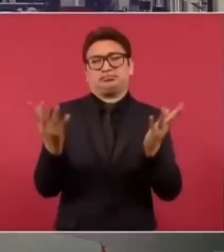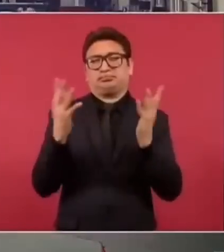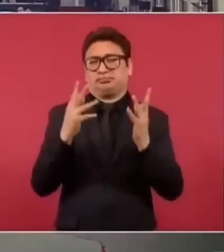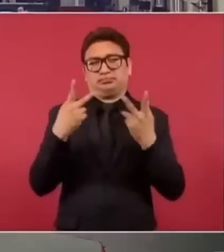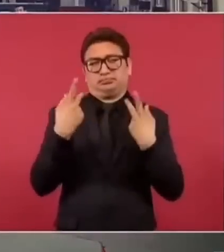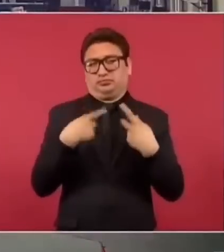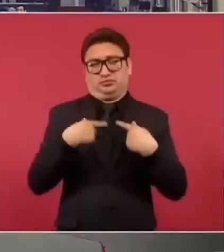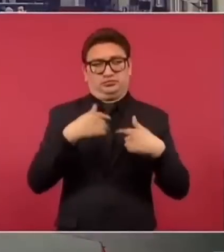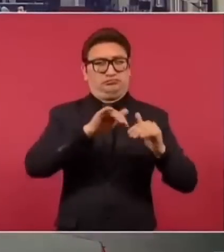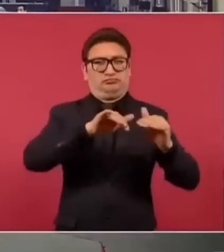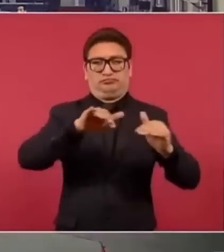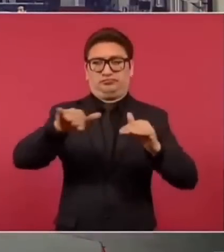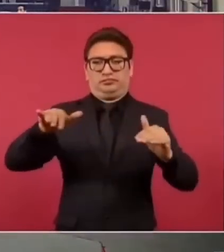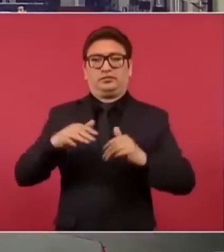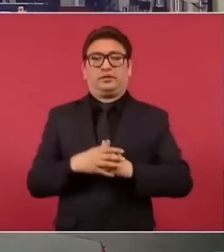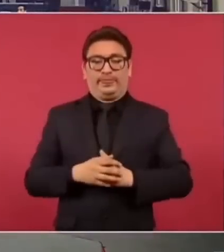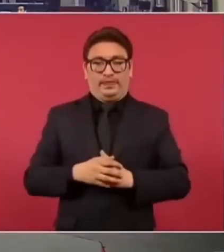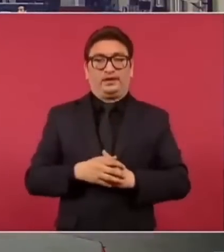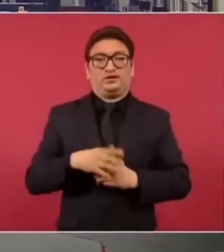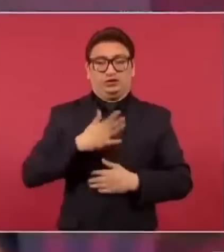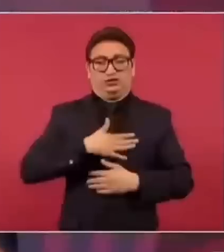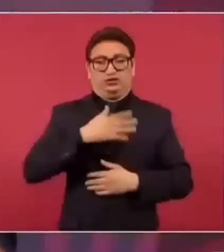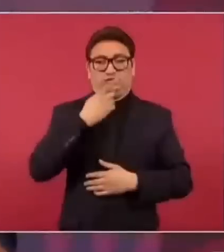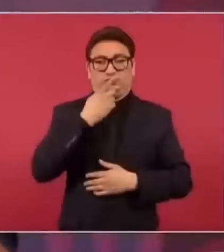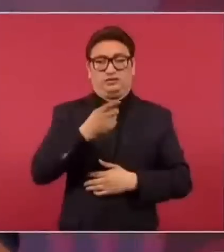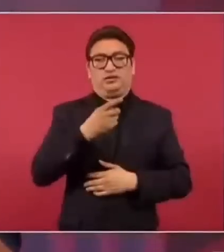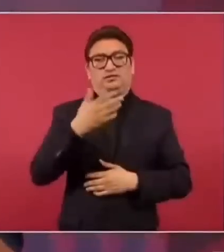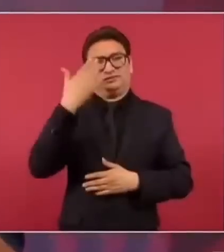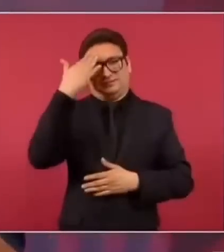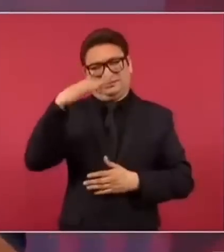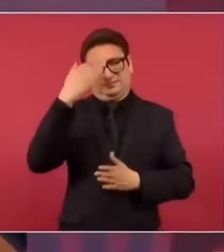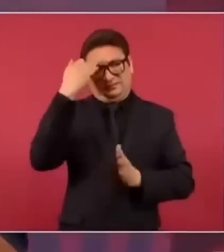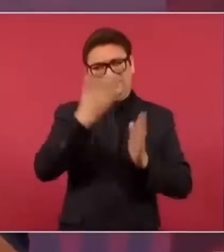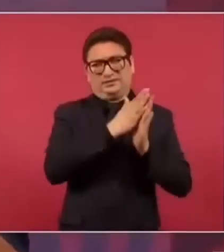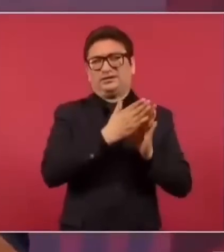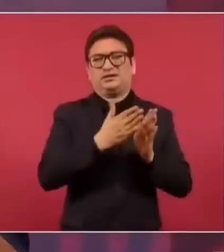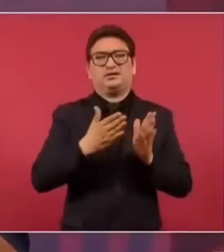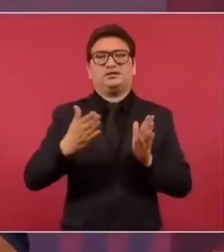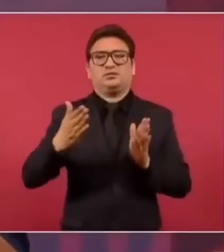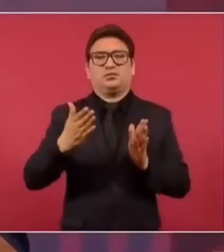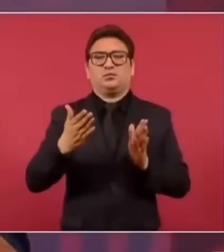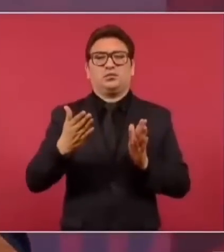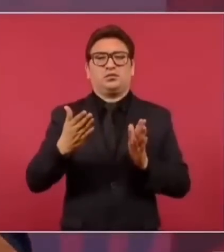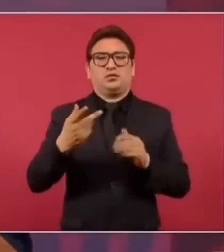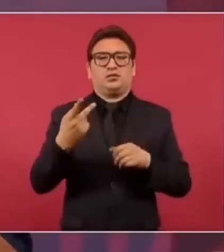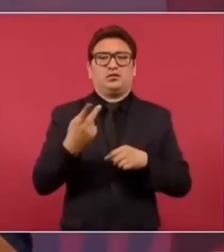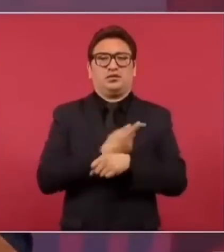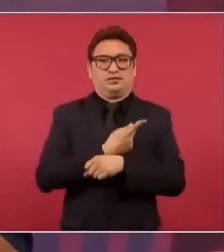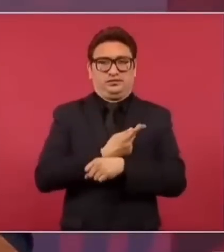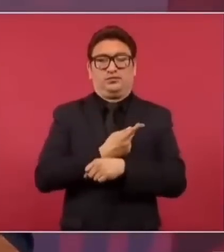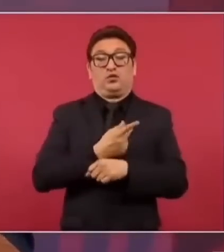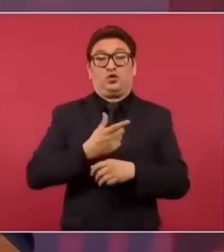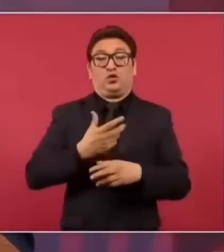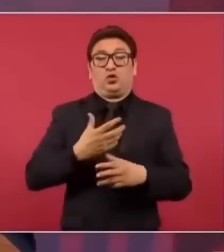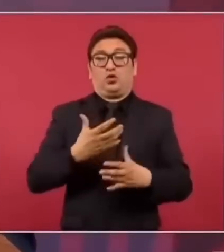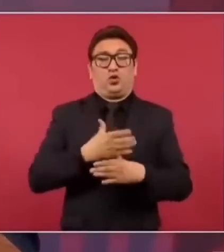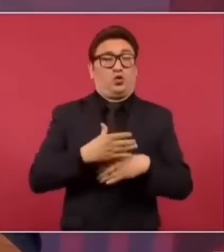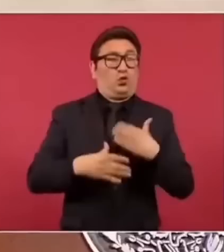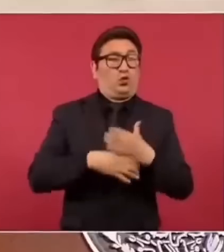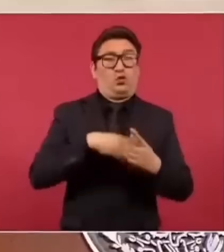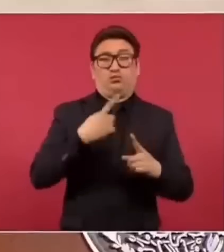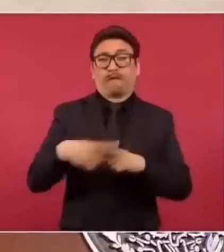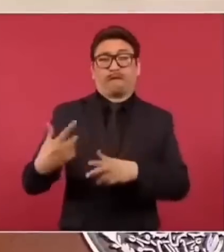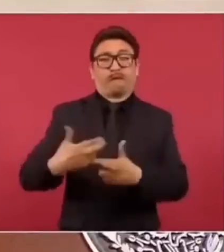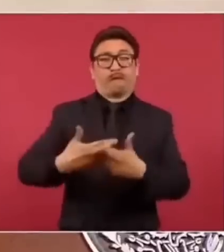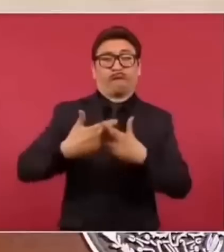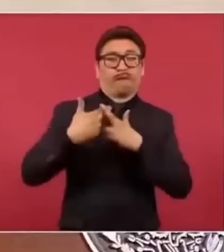oficialía mayor, eran los tiempos de las vacas gordas, mucho